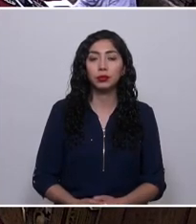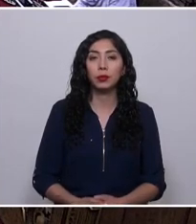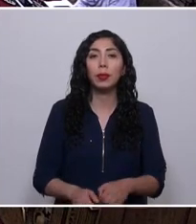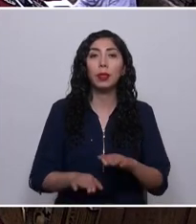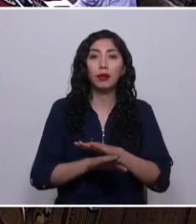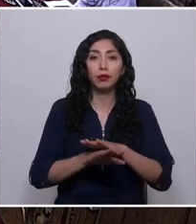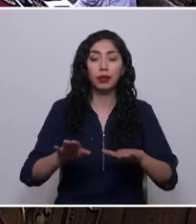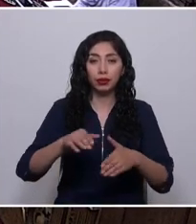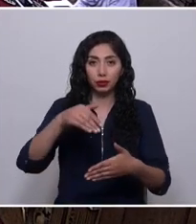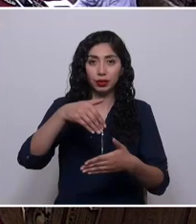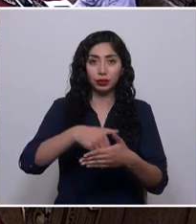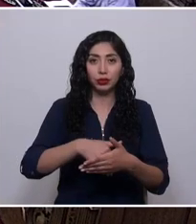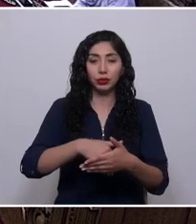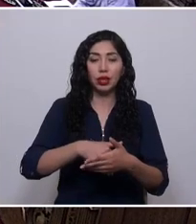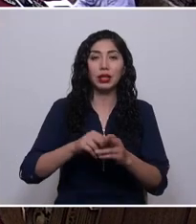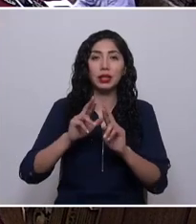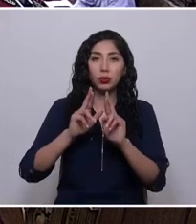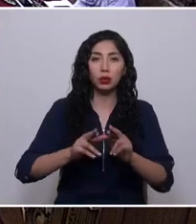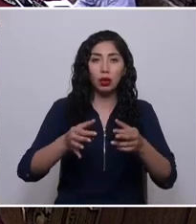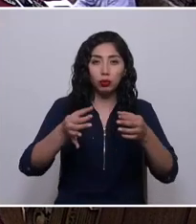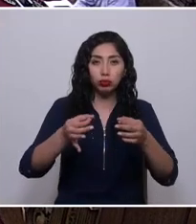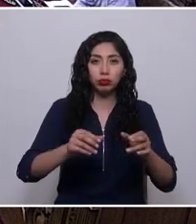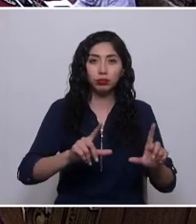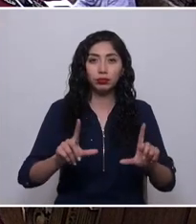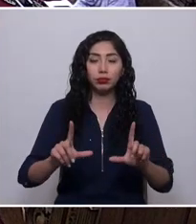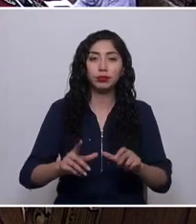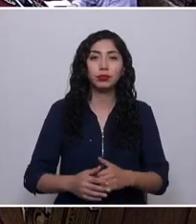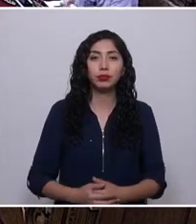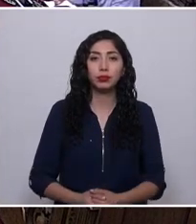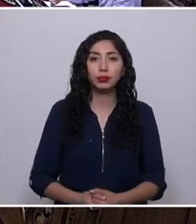Finalizada la votación. Resultado.